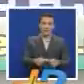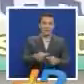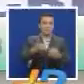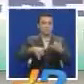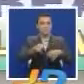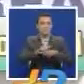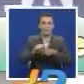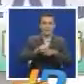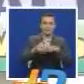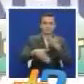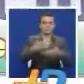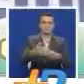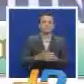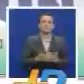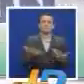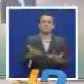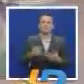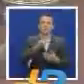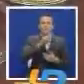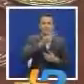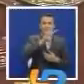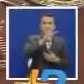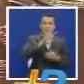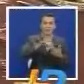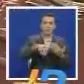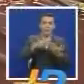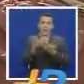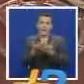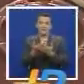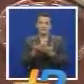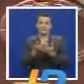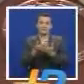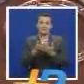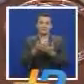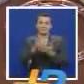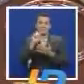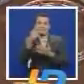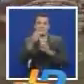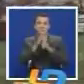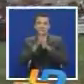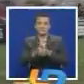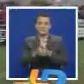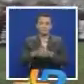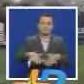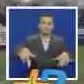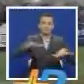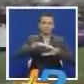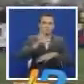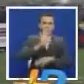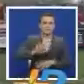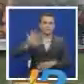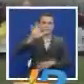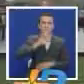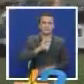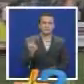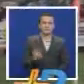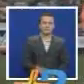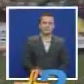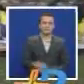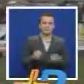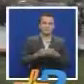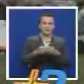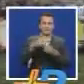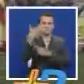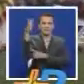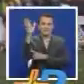competencias deportivas regionales se disputarán del 24 de noviembre al 1 de diciembre. Banderas, camisas, gorros y todo lo